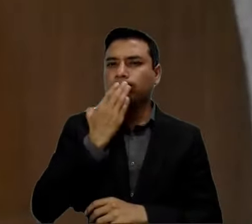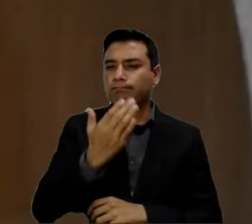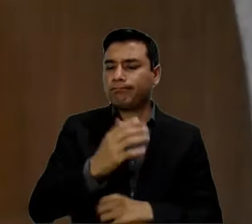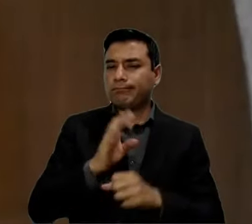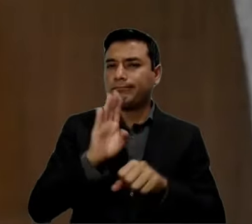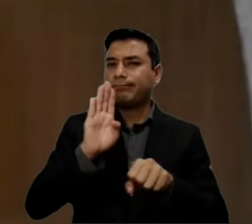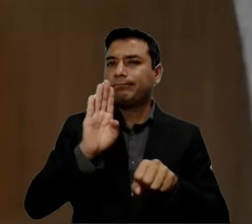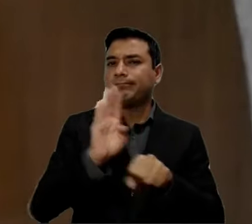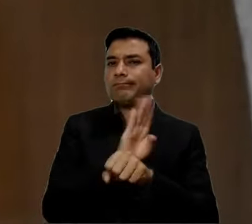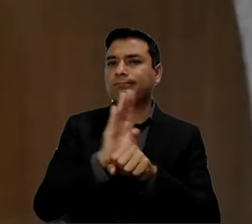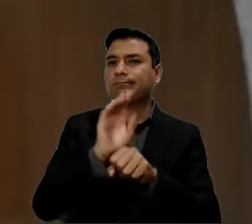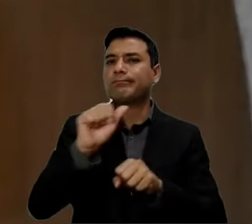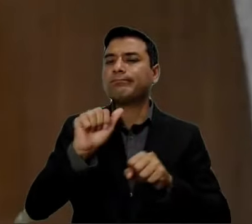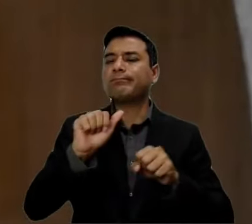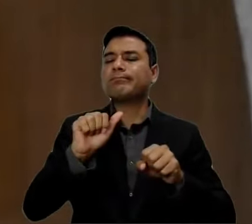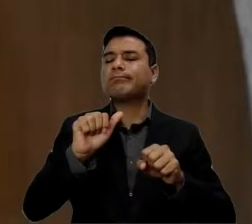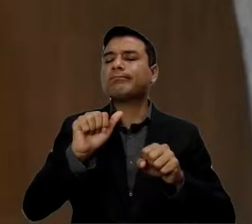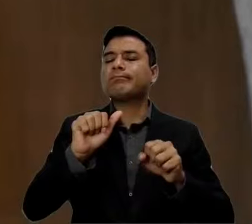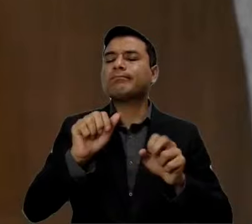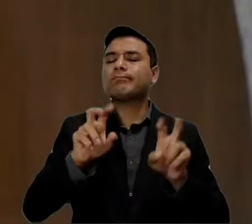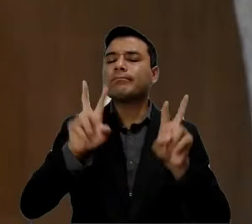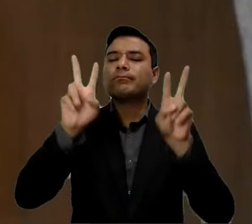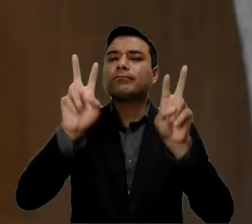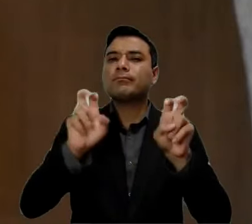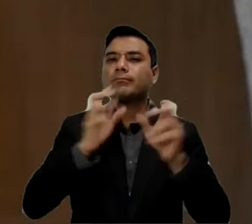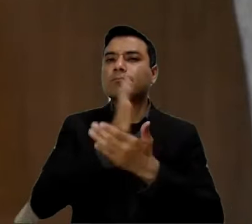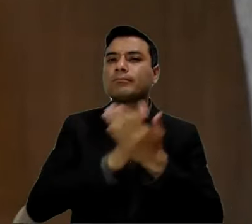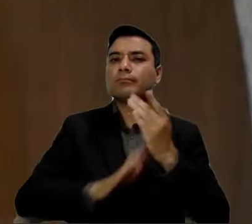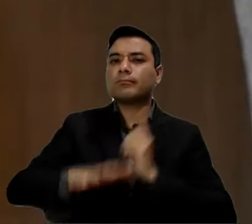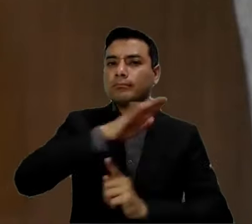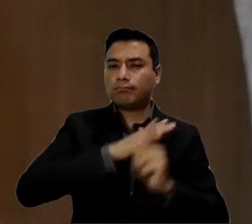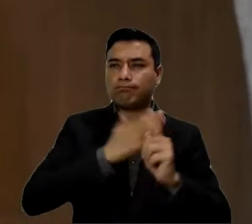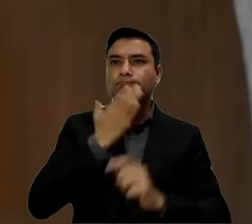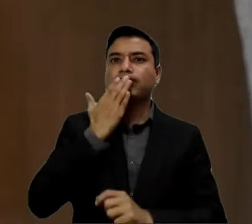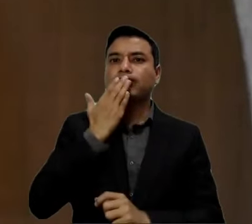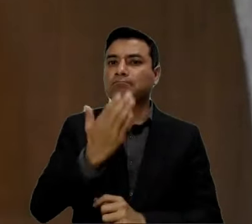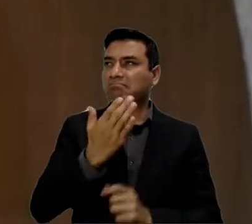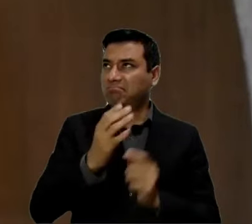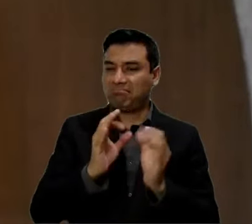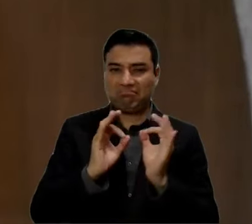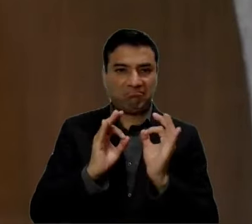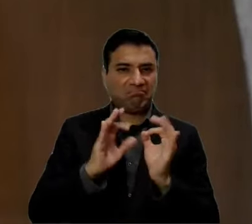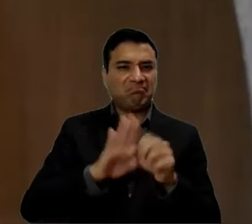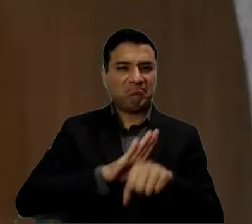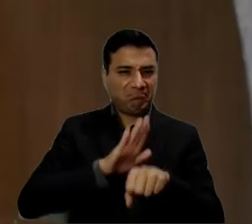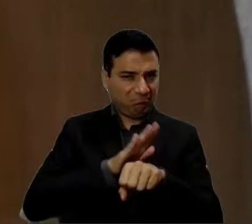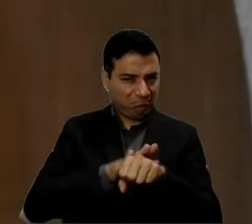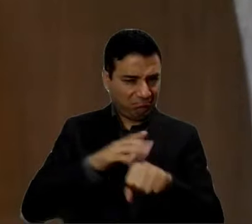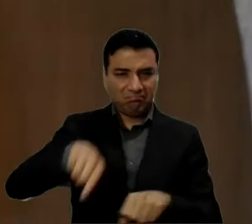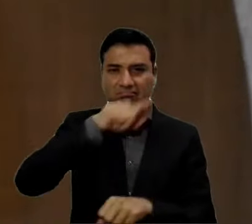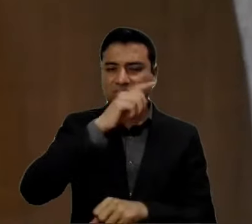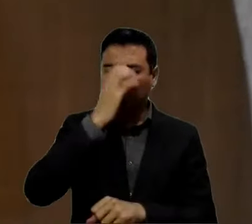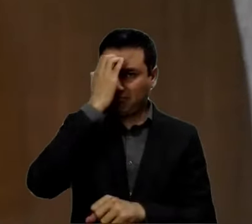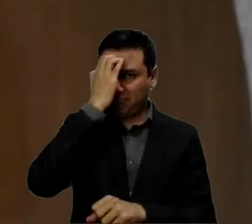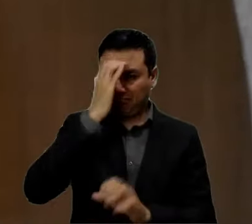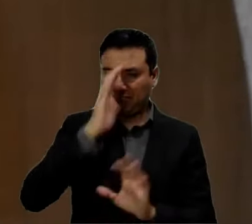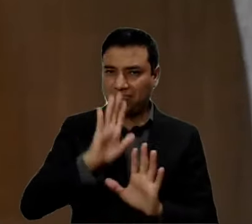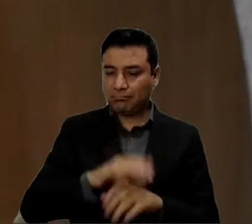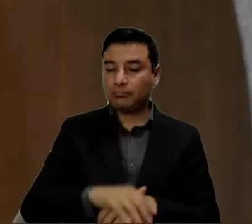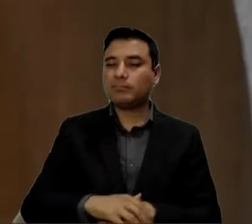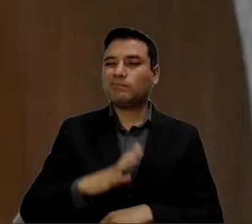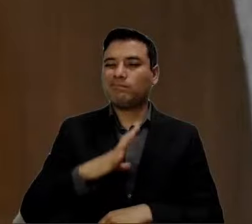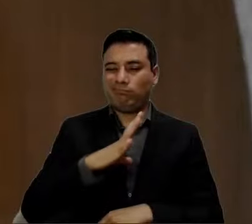mucho a la materia ambiental en nuestra entidad. Sin embargo, hay una